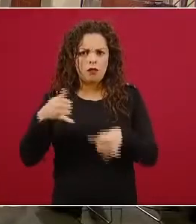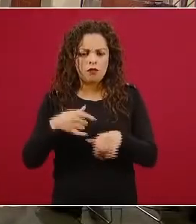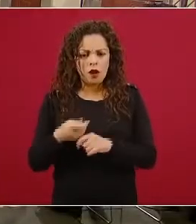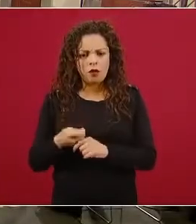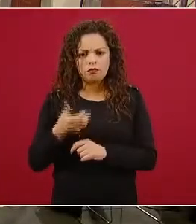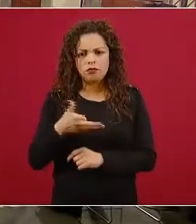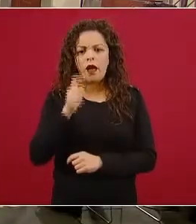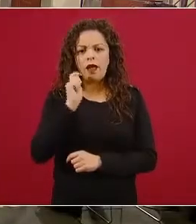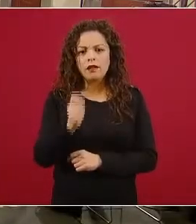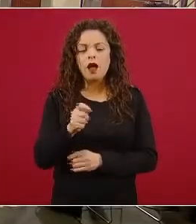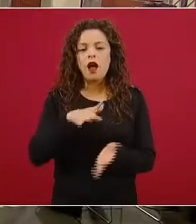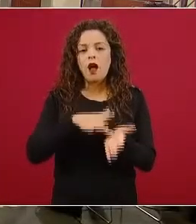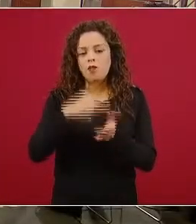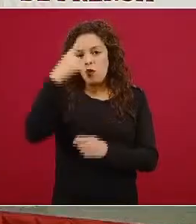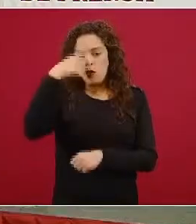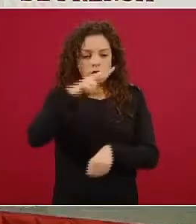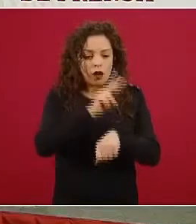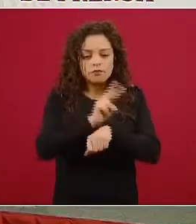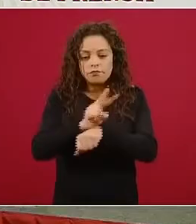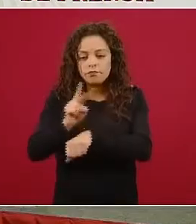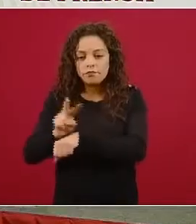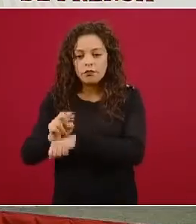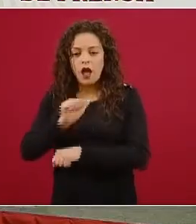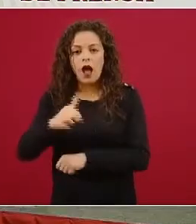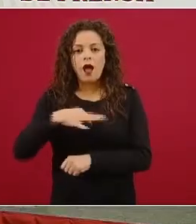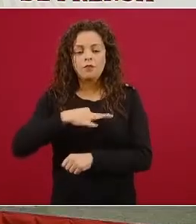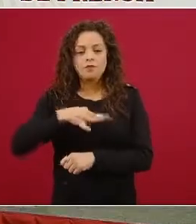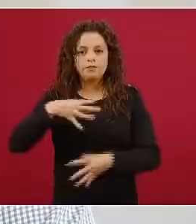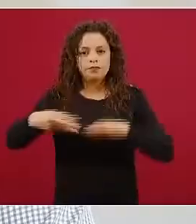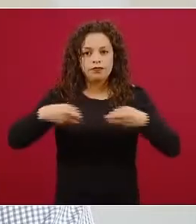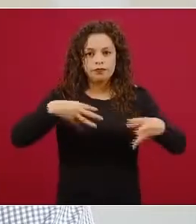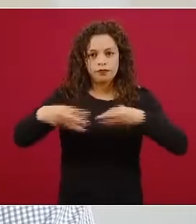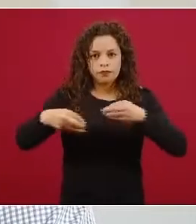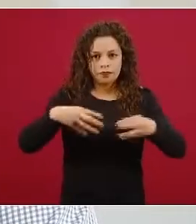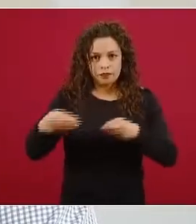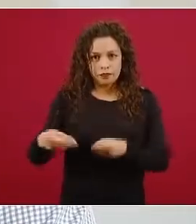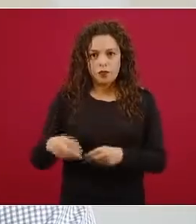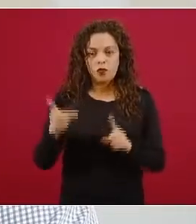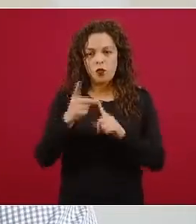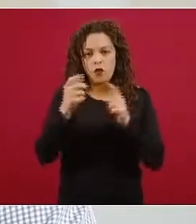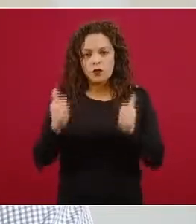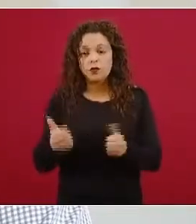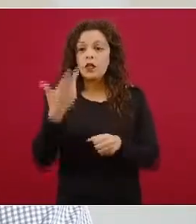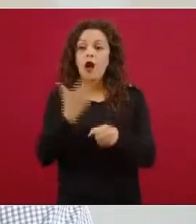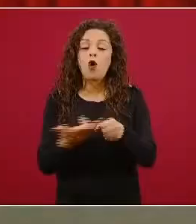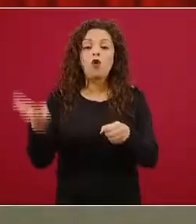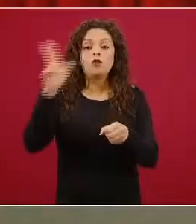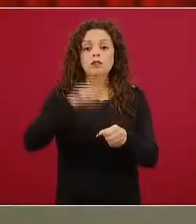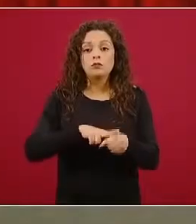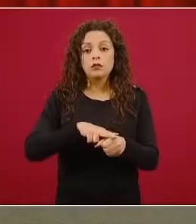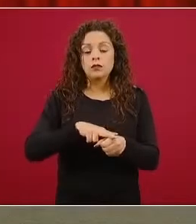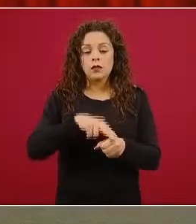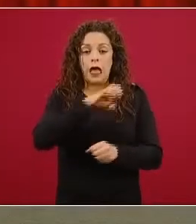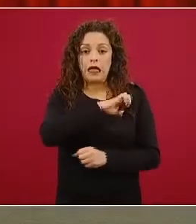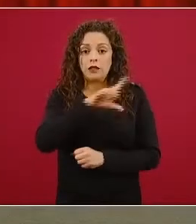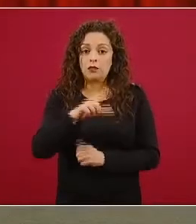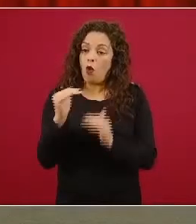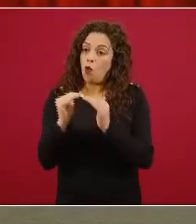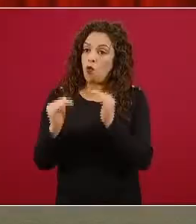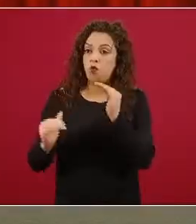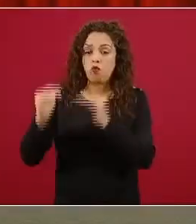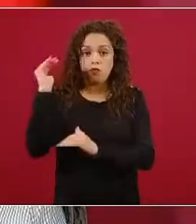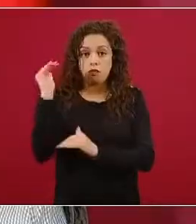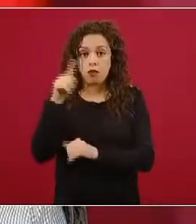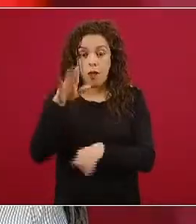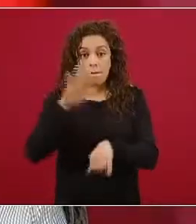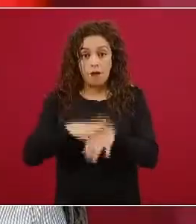de apoyo a la vigilancia epidemiológica, que están instalados y operan desde los principales hospitales de alta especialidad. De hecho, la mayoría de